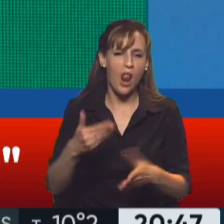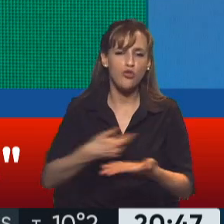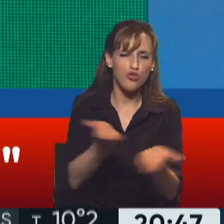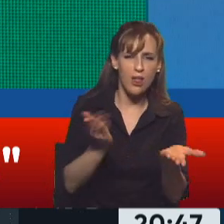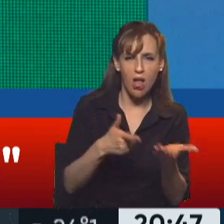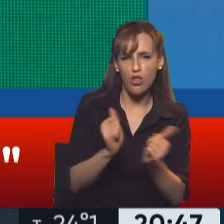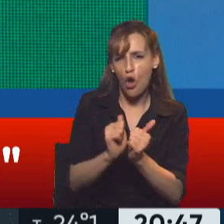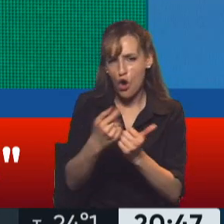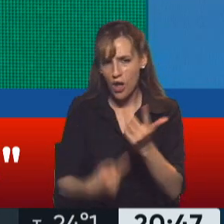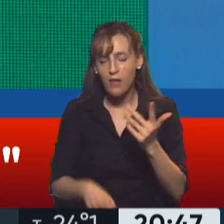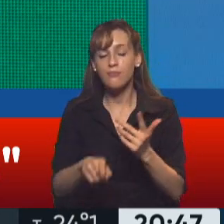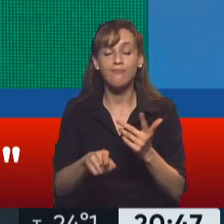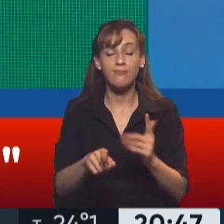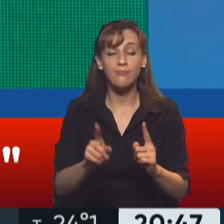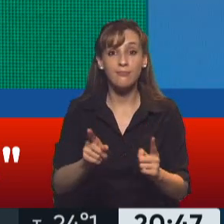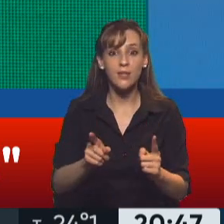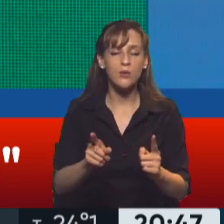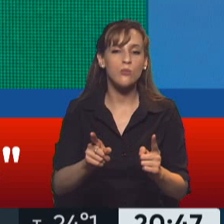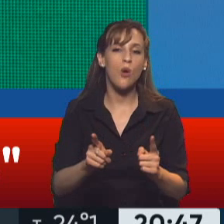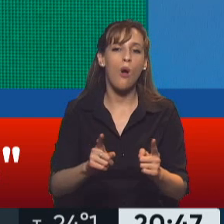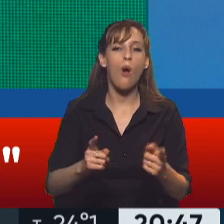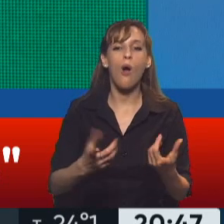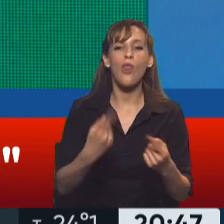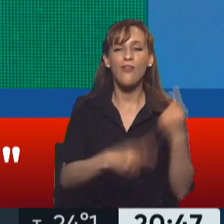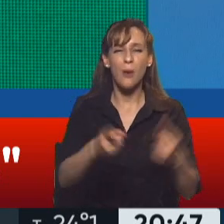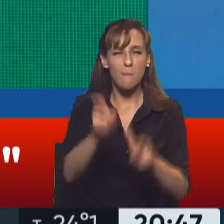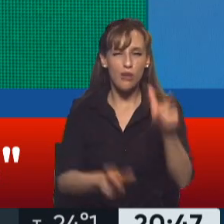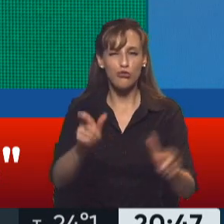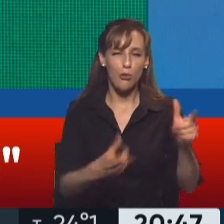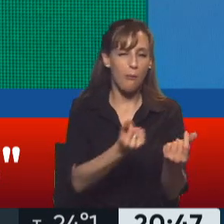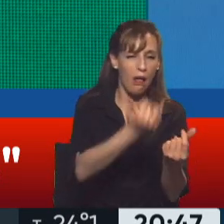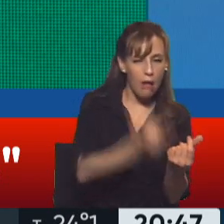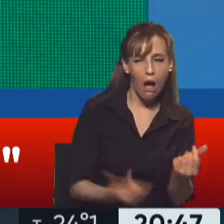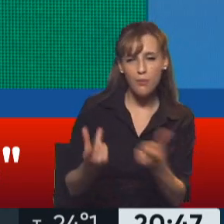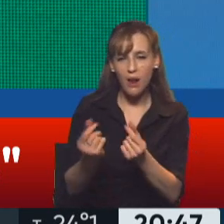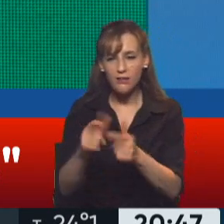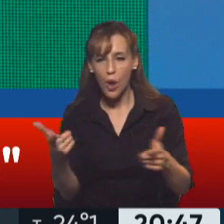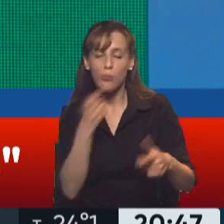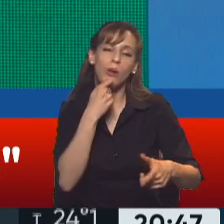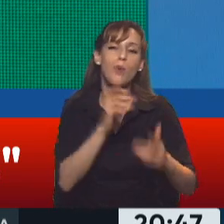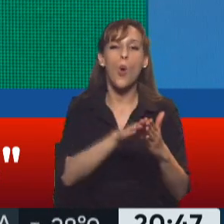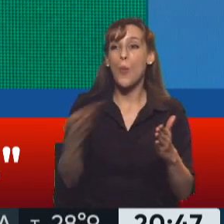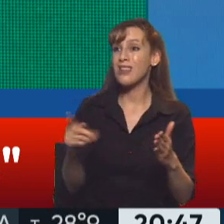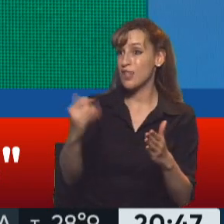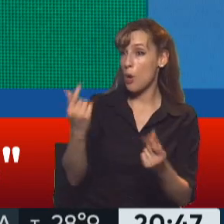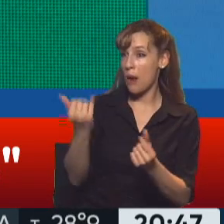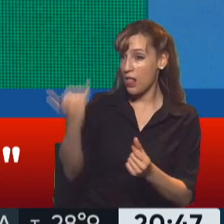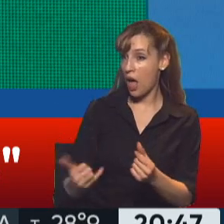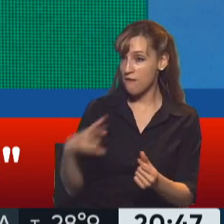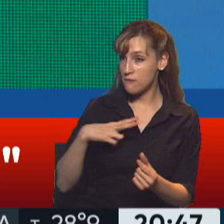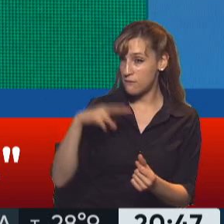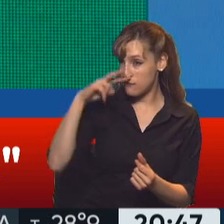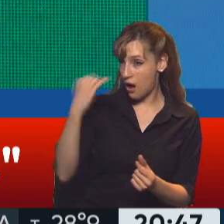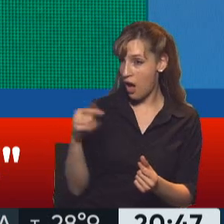esto. Por ejemplo, el odio que genera entre clases populares en nuestro país, bueno, tener un vecino que tiene un derecho más, que a lo mejor consiguió